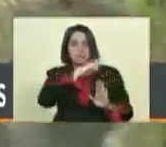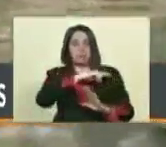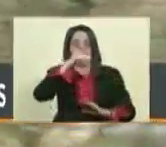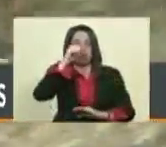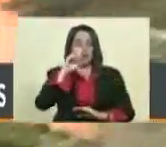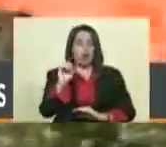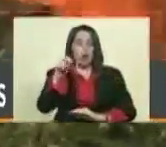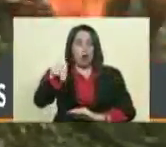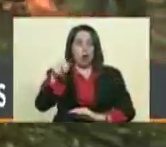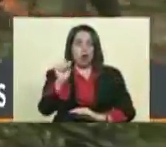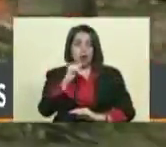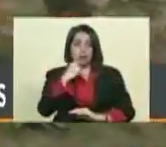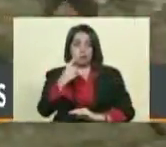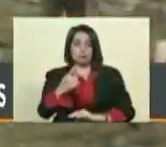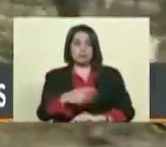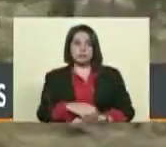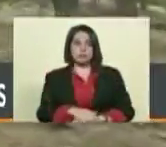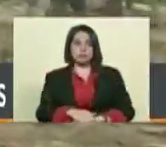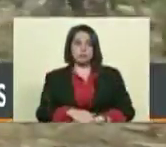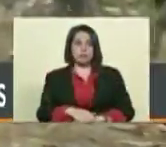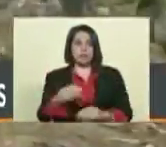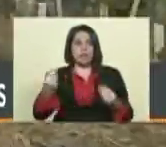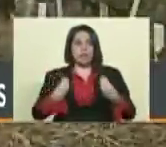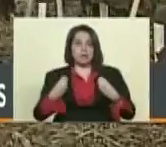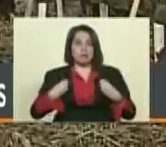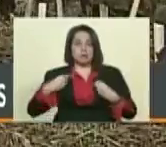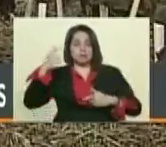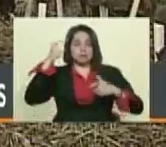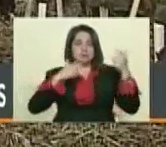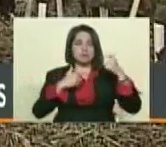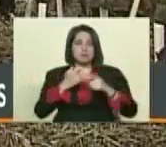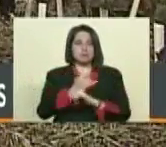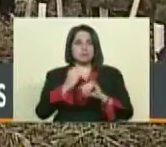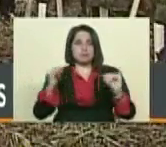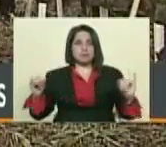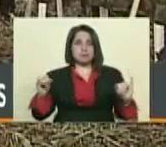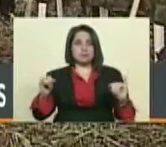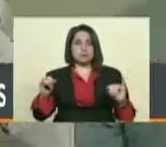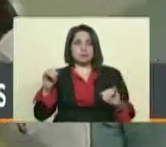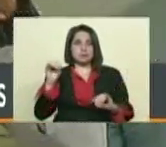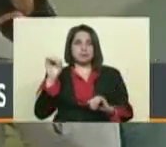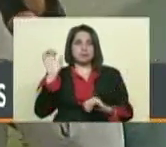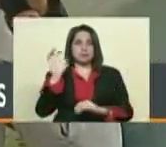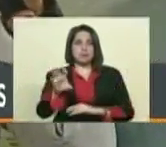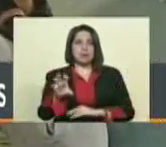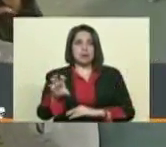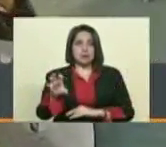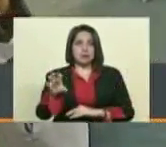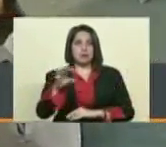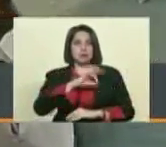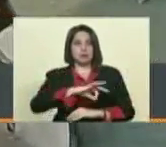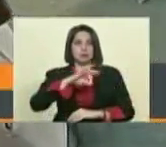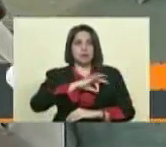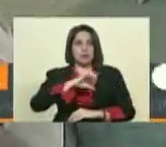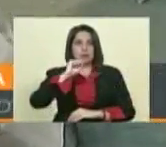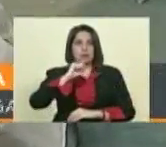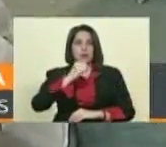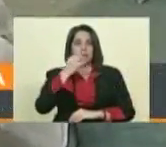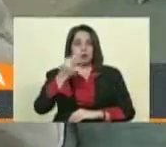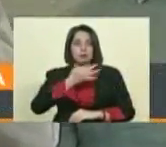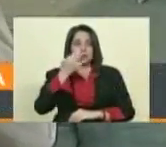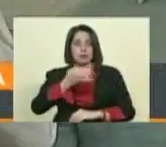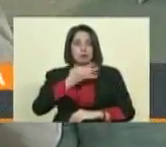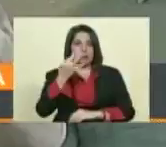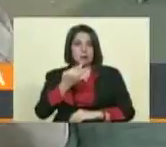una... Chávez vive, independencia y patria socialista. Buenas tardes, mi comandante en jefe,